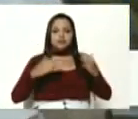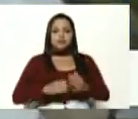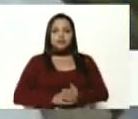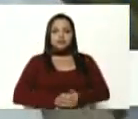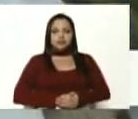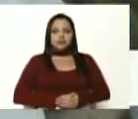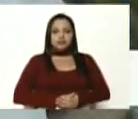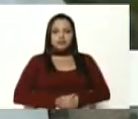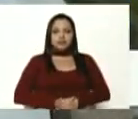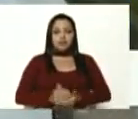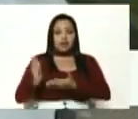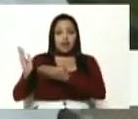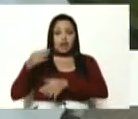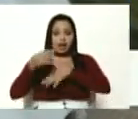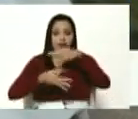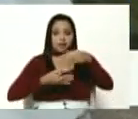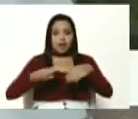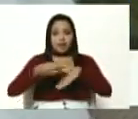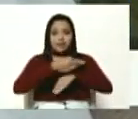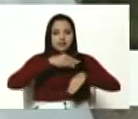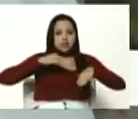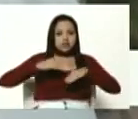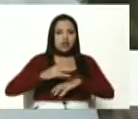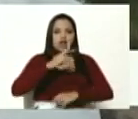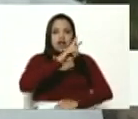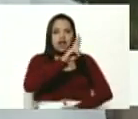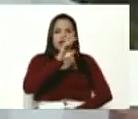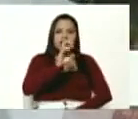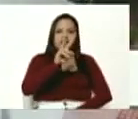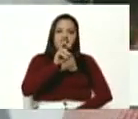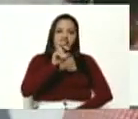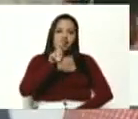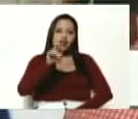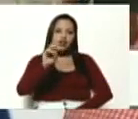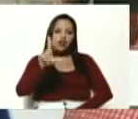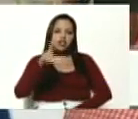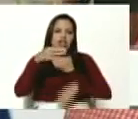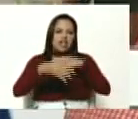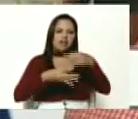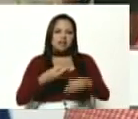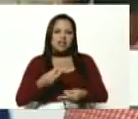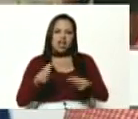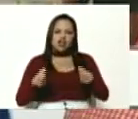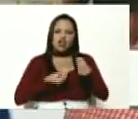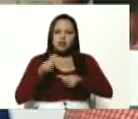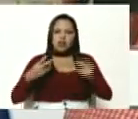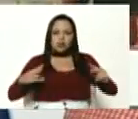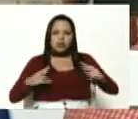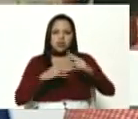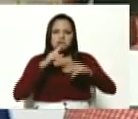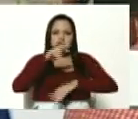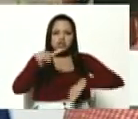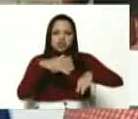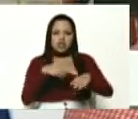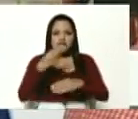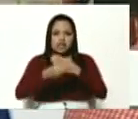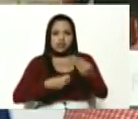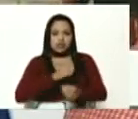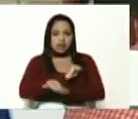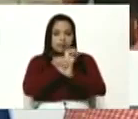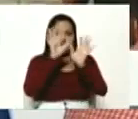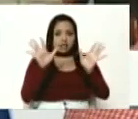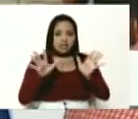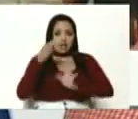allí tenían las declaraciones del ministro néstor reverol quien ha ofrecido un balance a este encuentro nacional que realizó y que sostuvo la mañana de este jueves